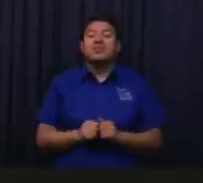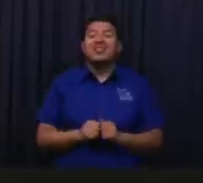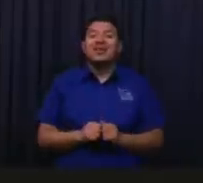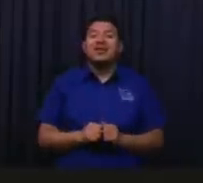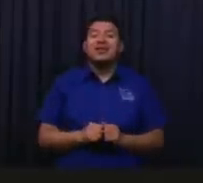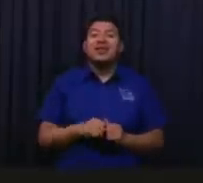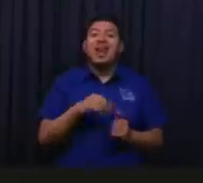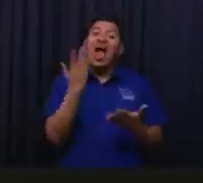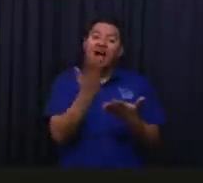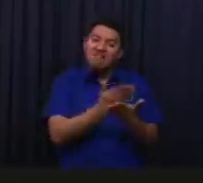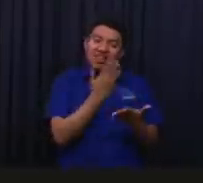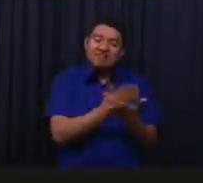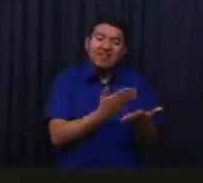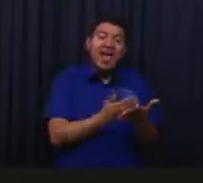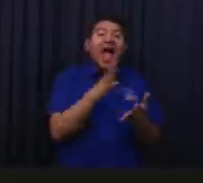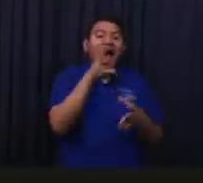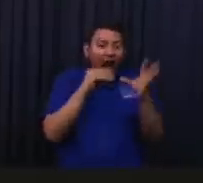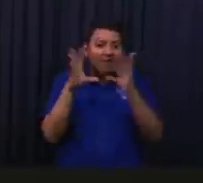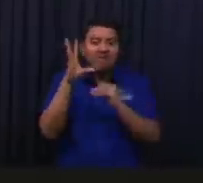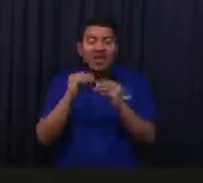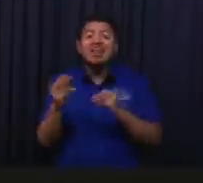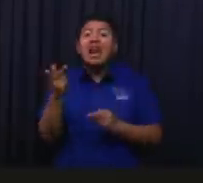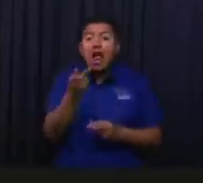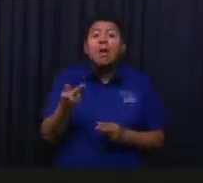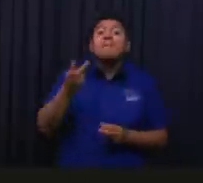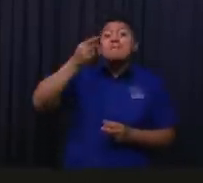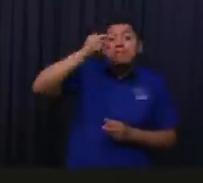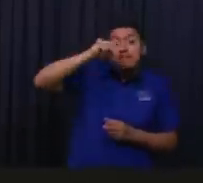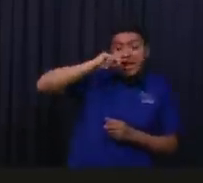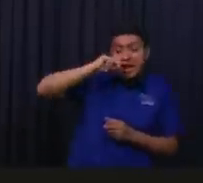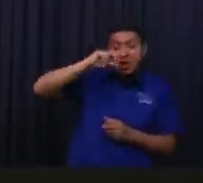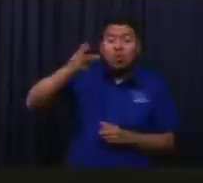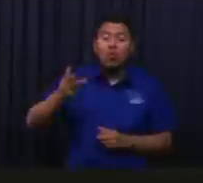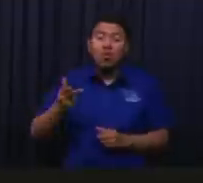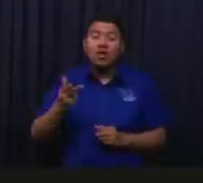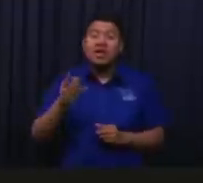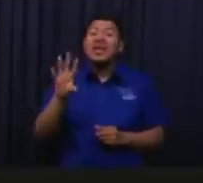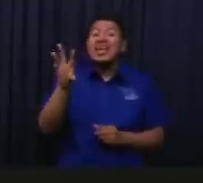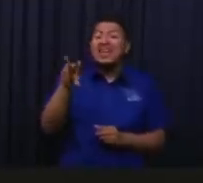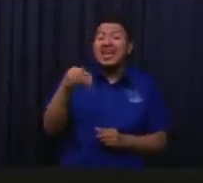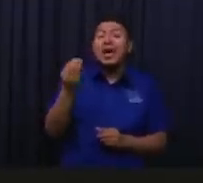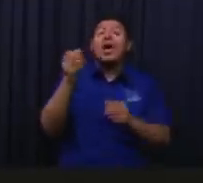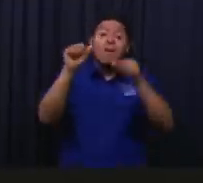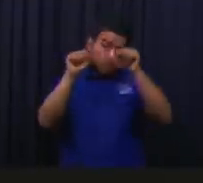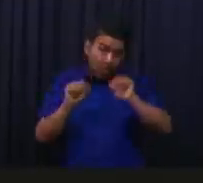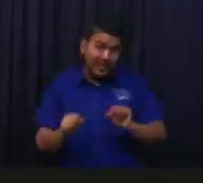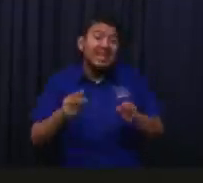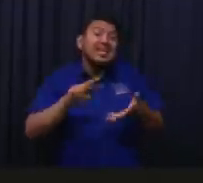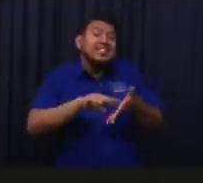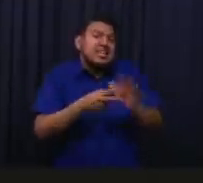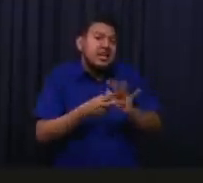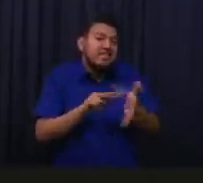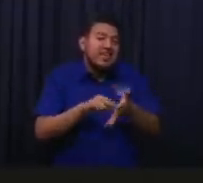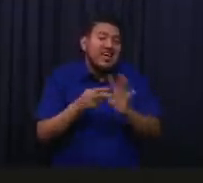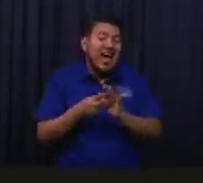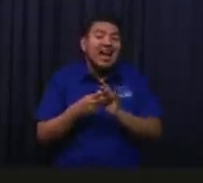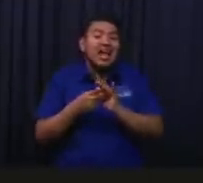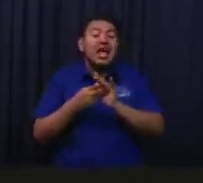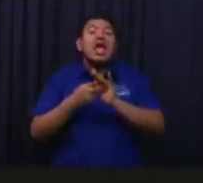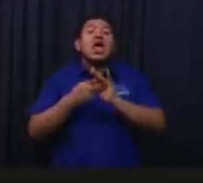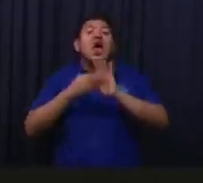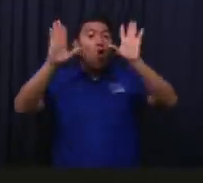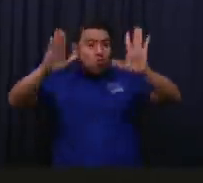el pan que nosotros comemos no es terrenal, y la última Santa Cena quedamos bien claros en eso, que el pan